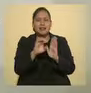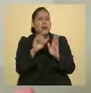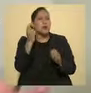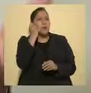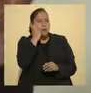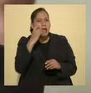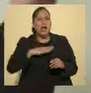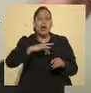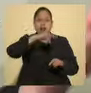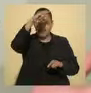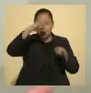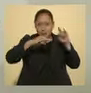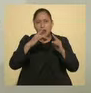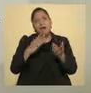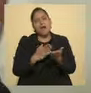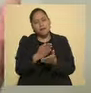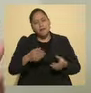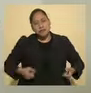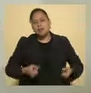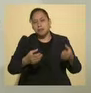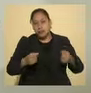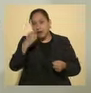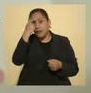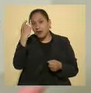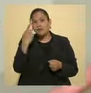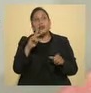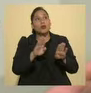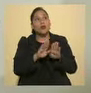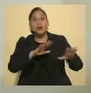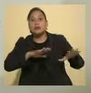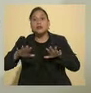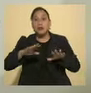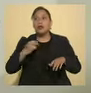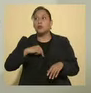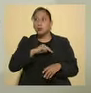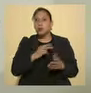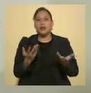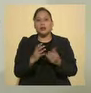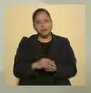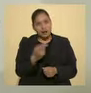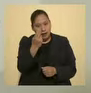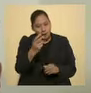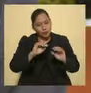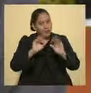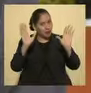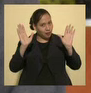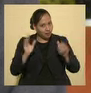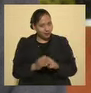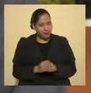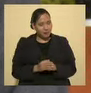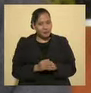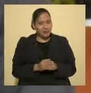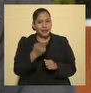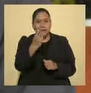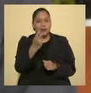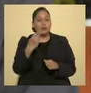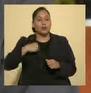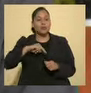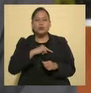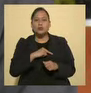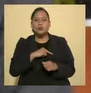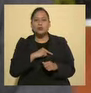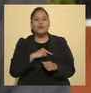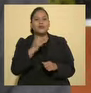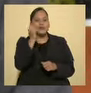tenga elevador, haya accesibilidad, etcétera, etcétera, imagínate en un siniestro, ¿qué vamos a hacer? No, por supuesto, no se trata de eso y no hay que llegar y